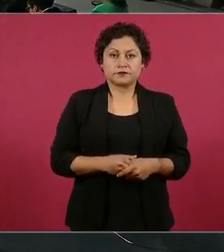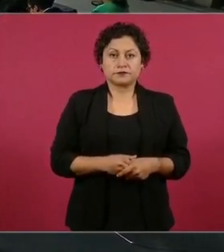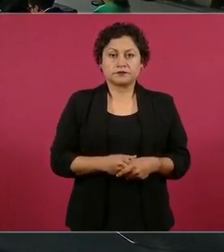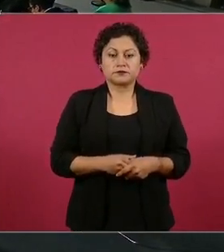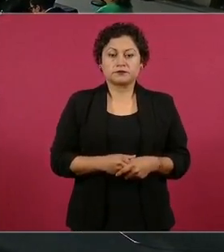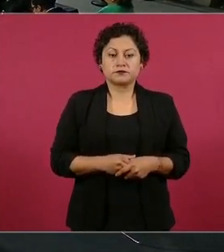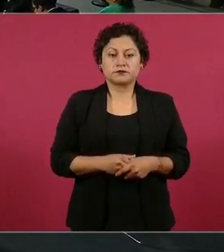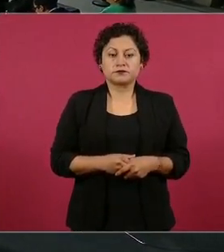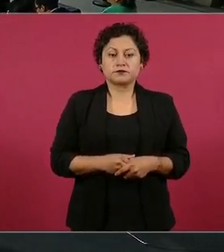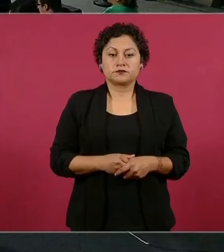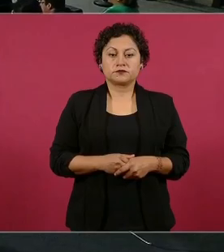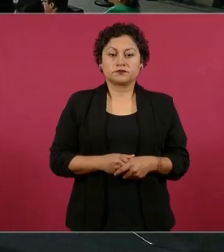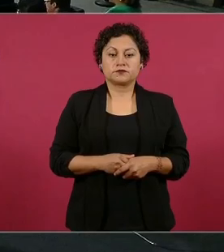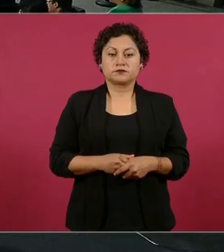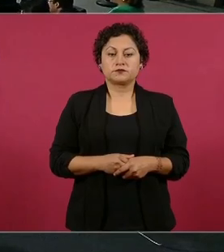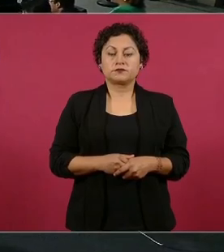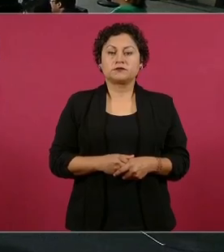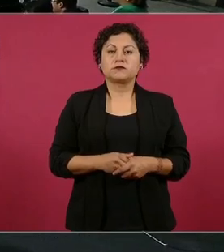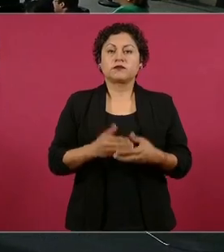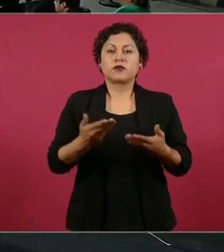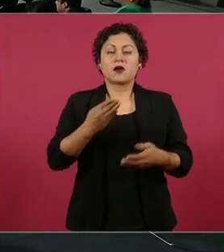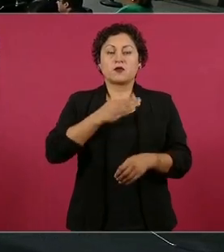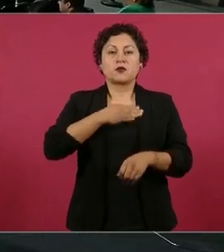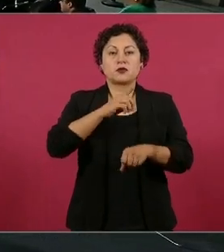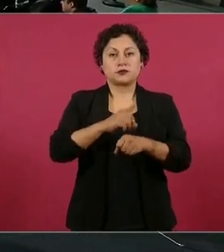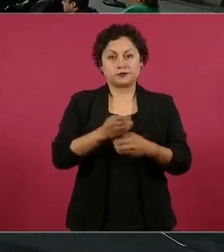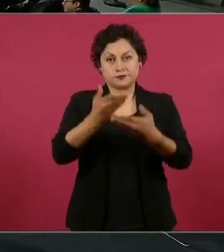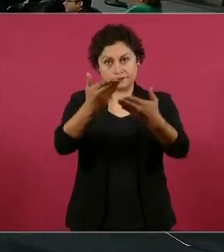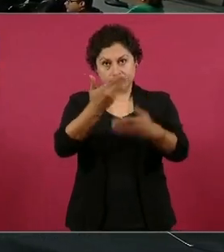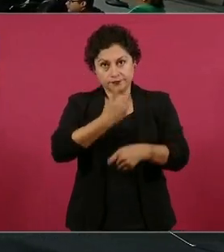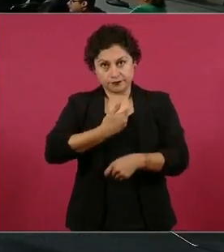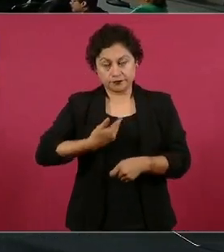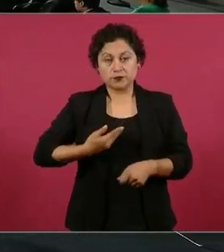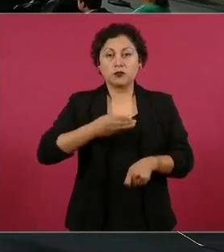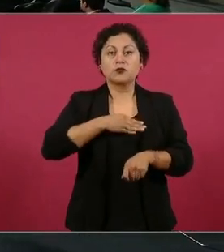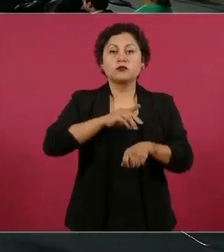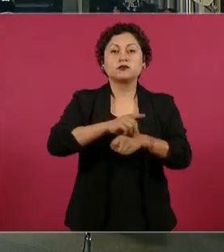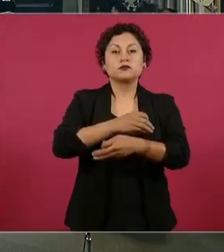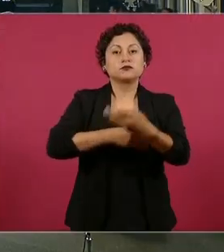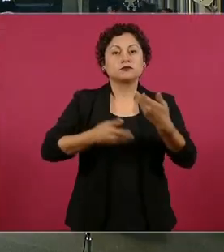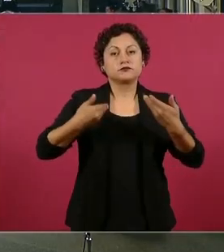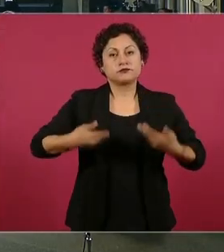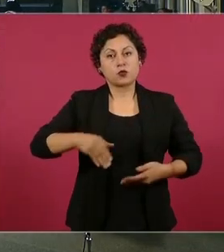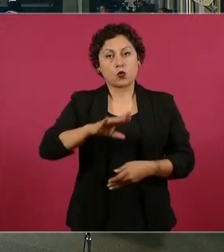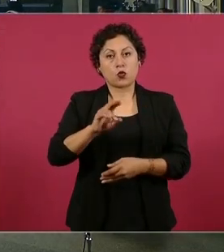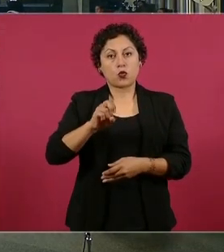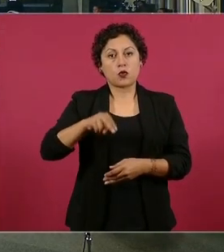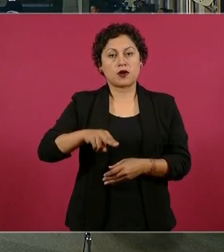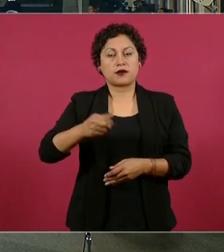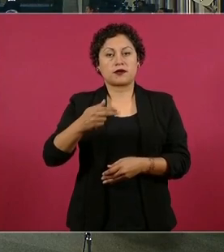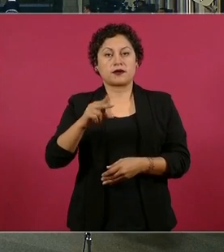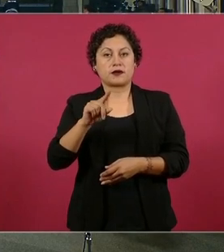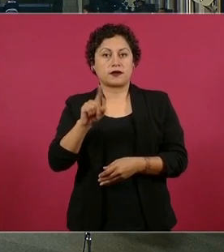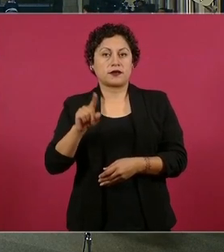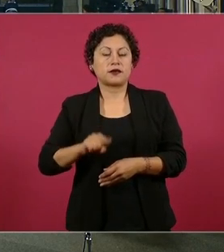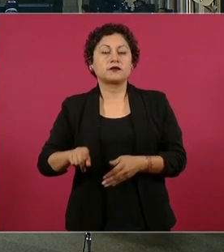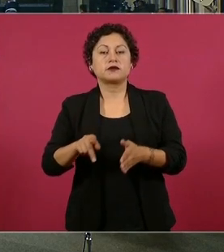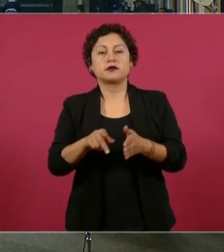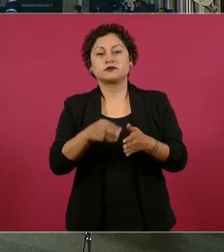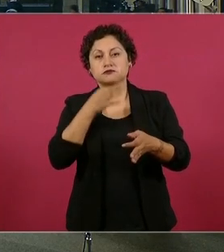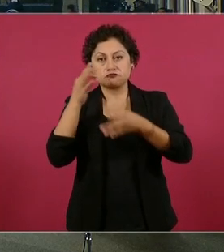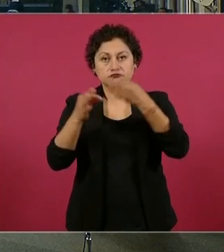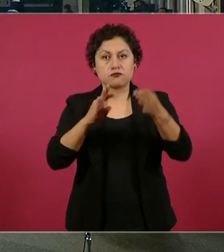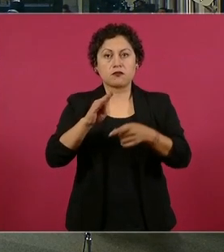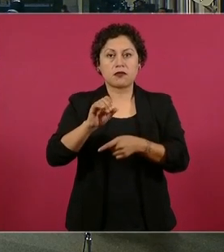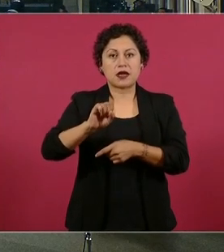Sí. Ayer fue. Muy buenos días, señor presidente. Buenos días a todos. Juan Hernández de Hierro Basta, de Grupo Cantón, Tabasco Hoy,